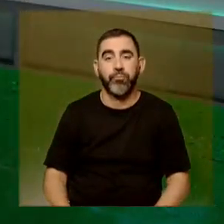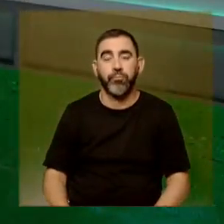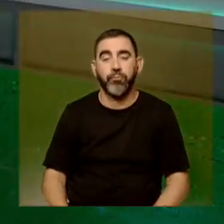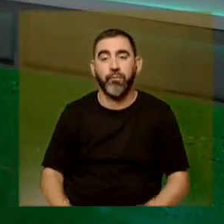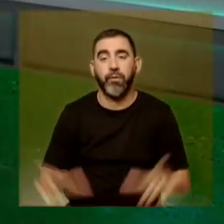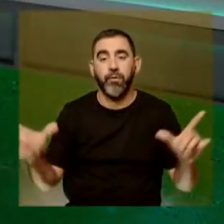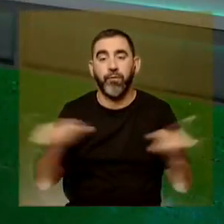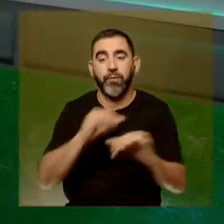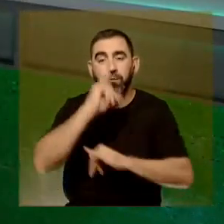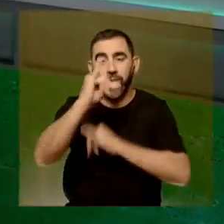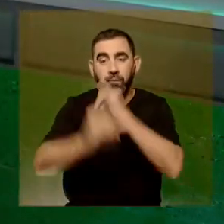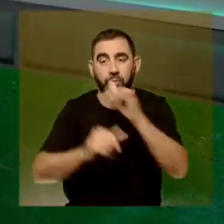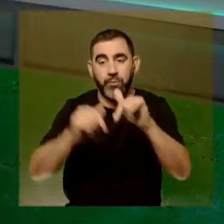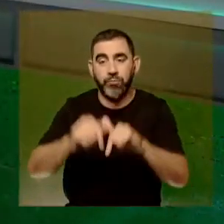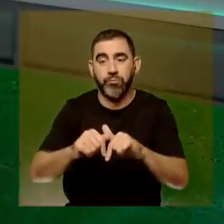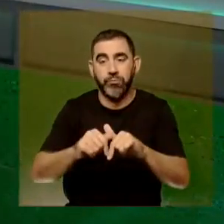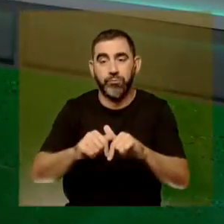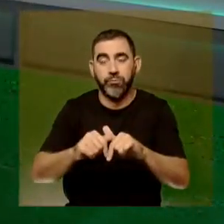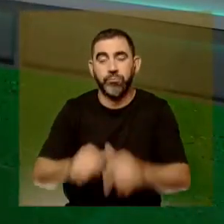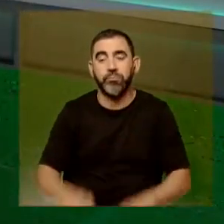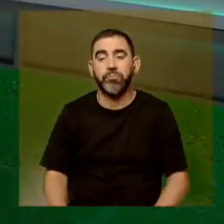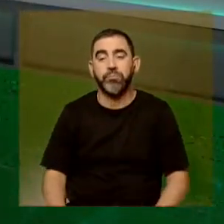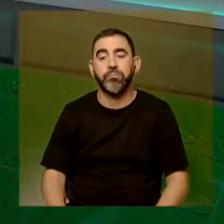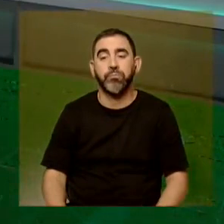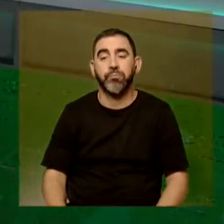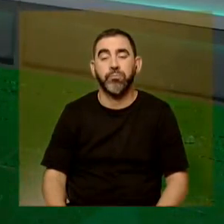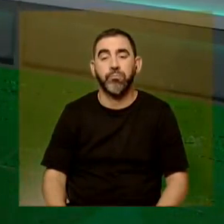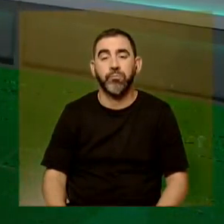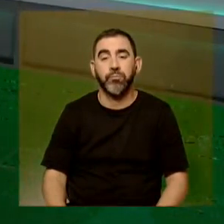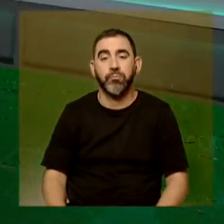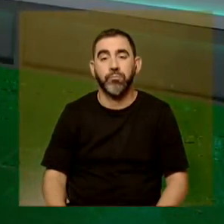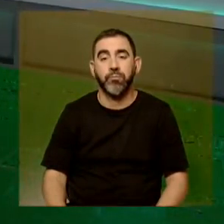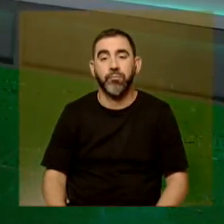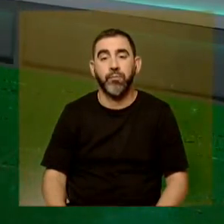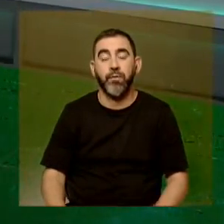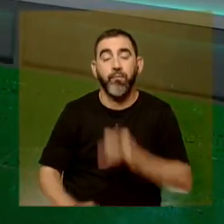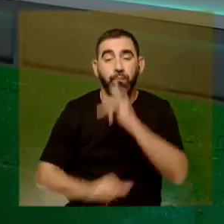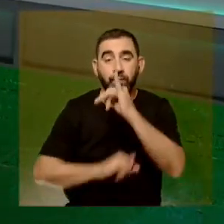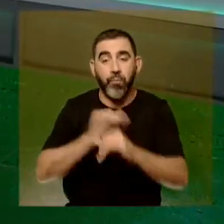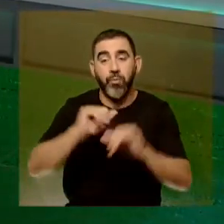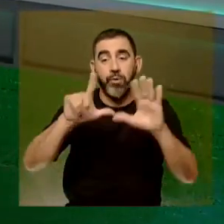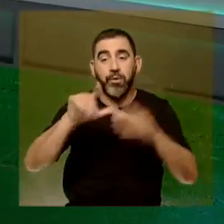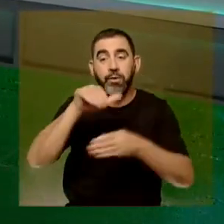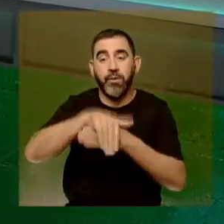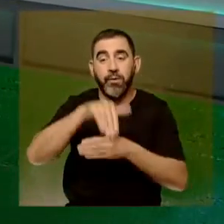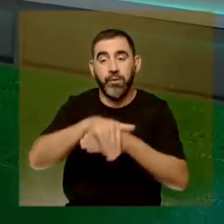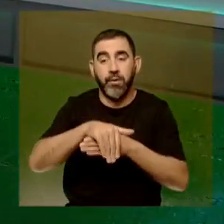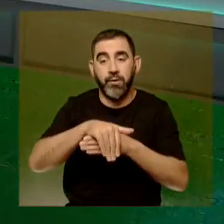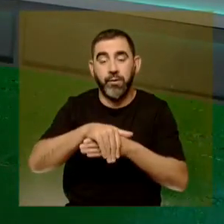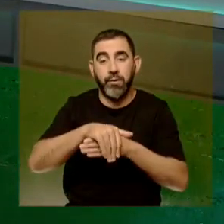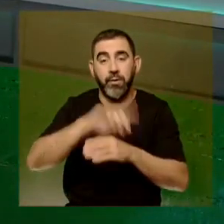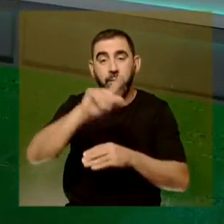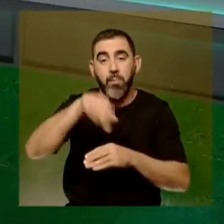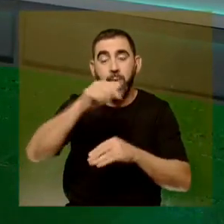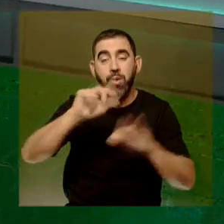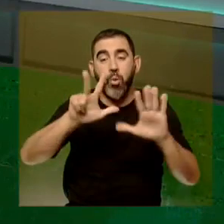Señoras y señores, nosotros hasta acá llegamos con la edición Mediodía de MBD Noticias. Y la información vuelve a nuestra pantalla a la hora 19